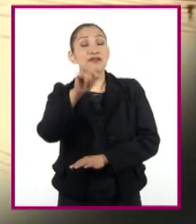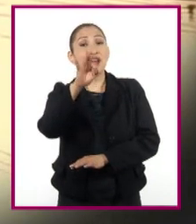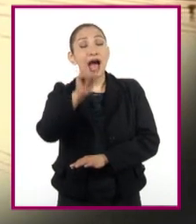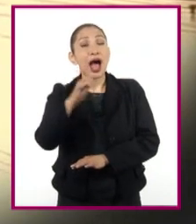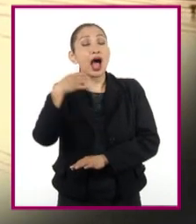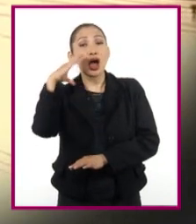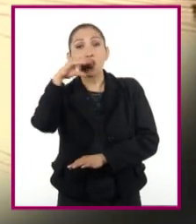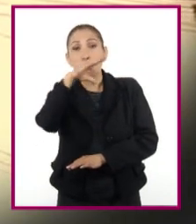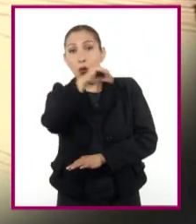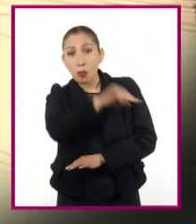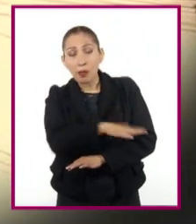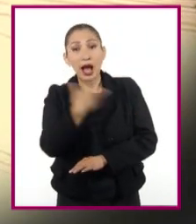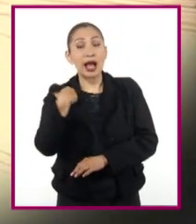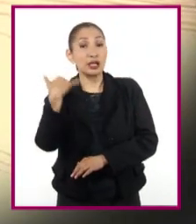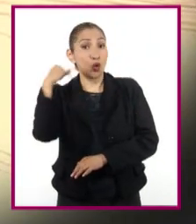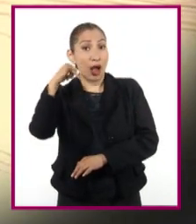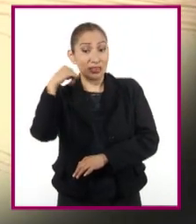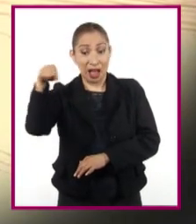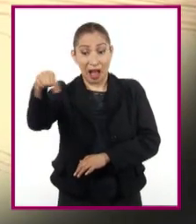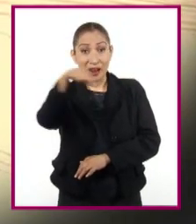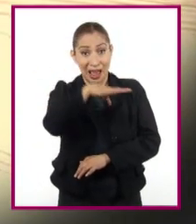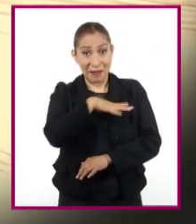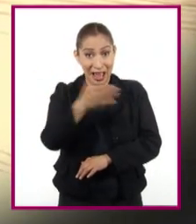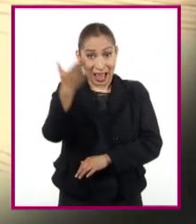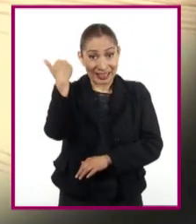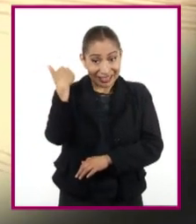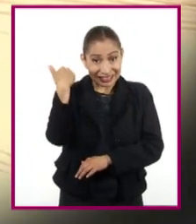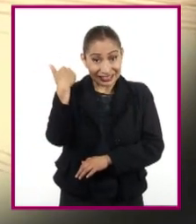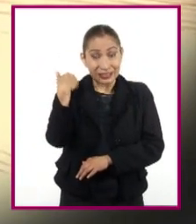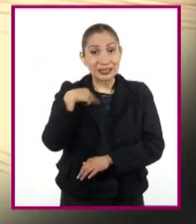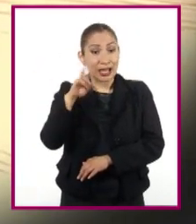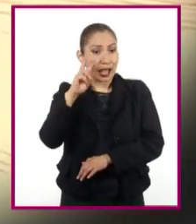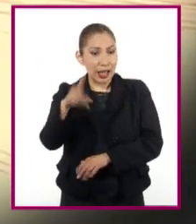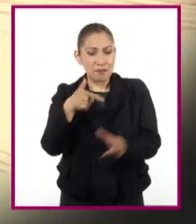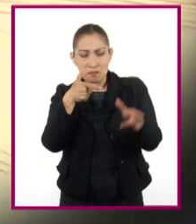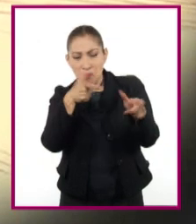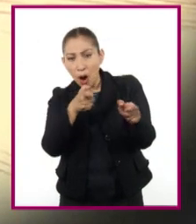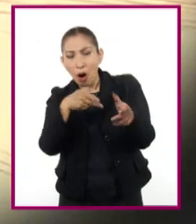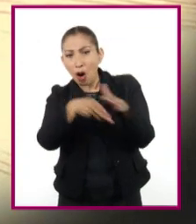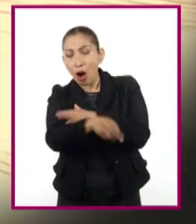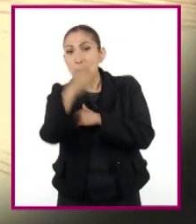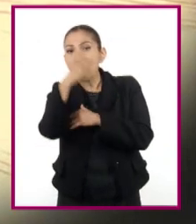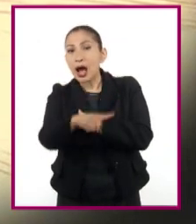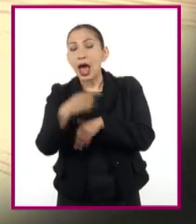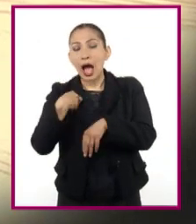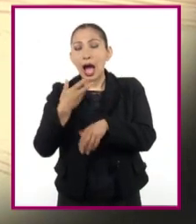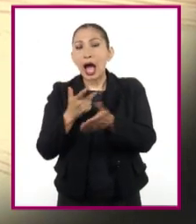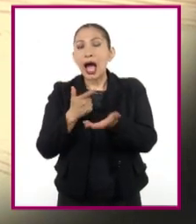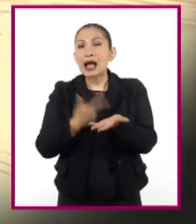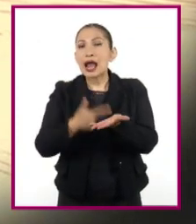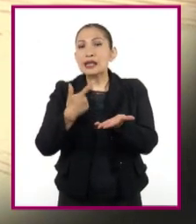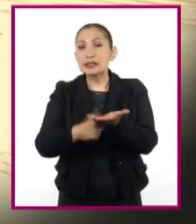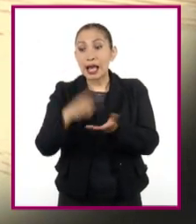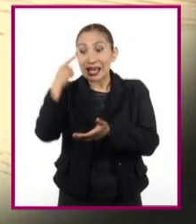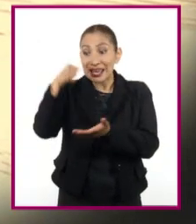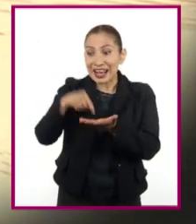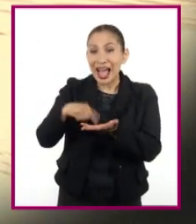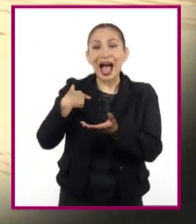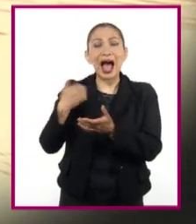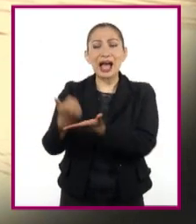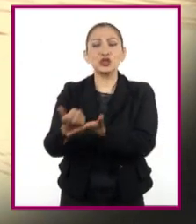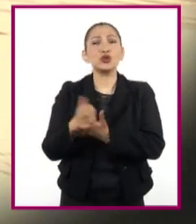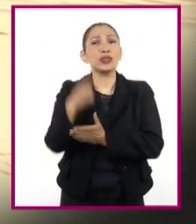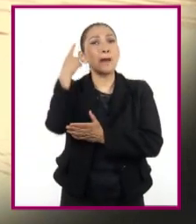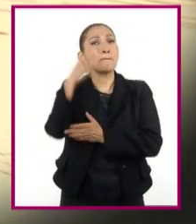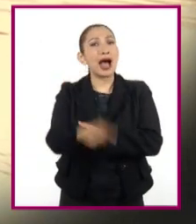Puerto Rico y la península de Yucatán. Se le cazaba para aprovechar su grasa, pero además, al creer que acababa con los